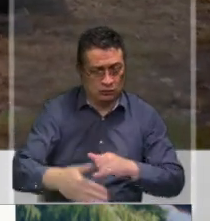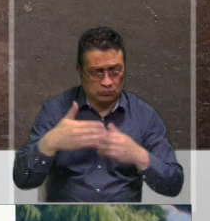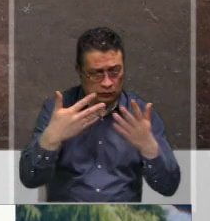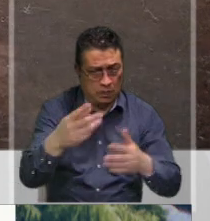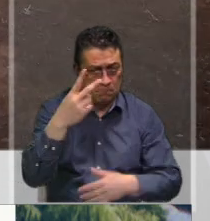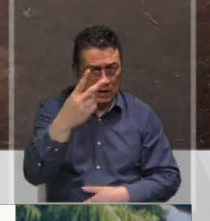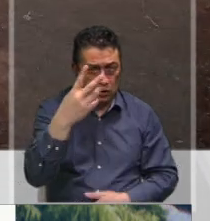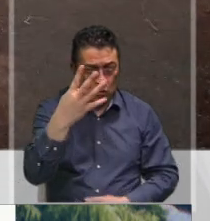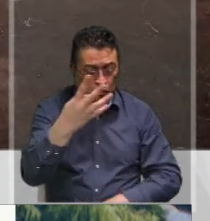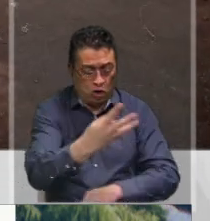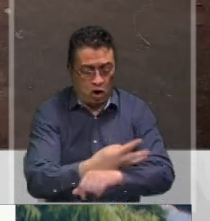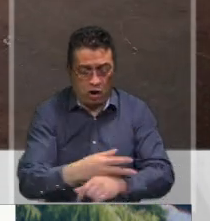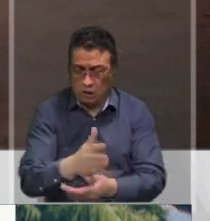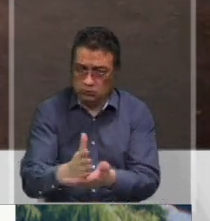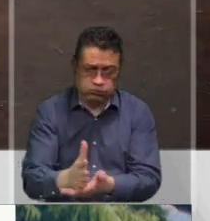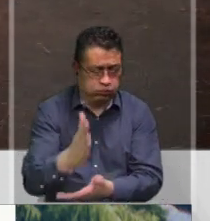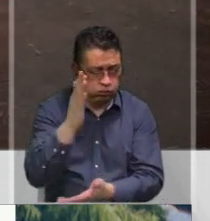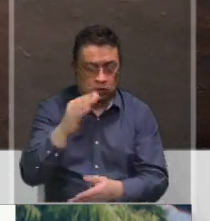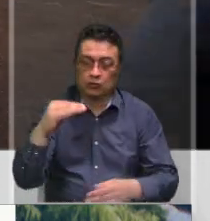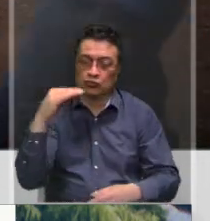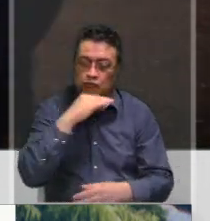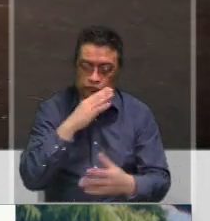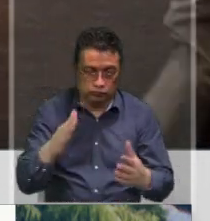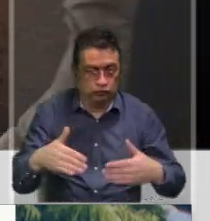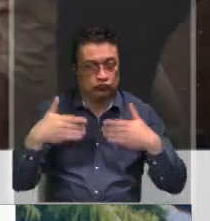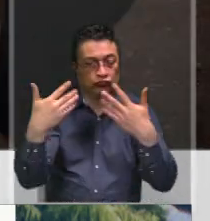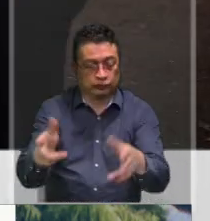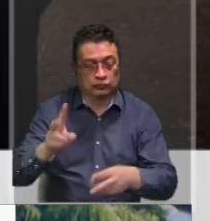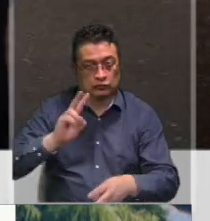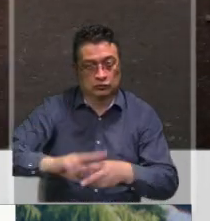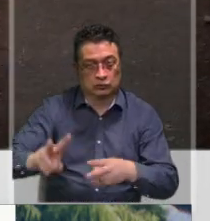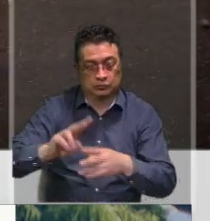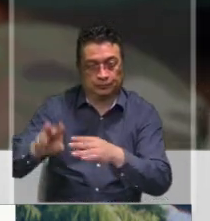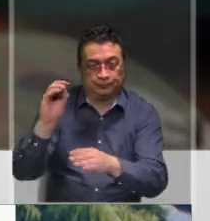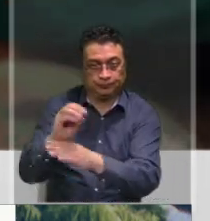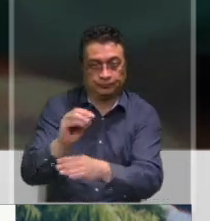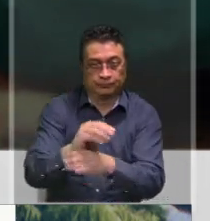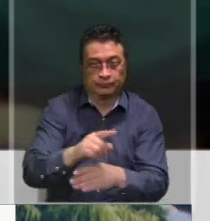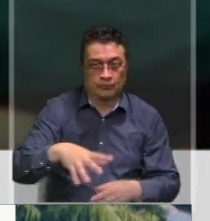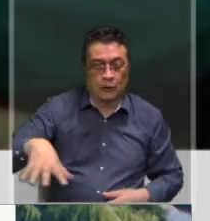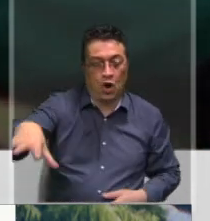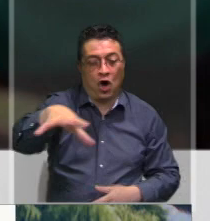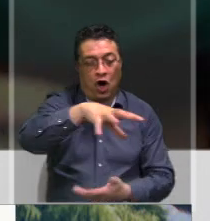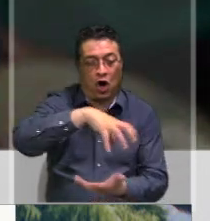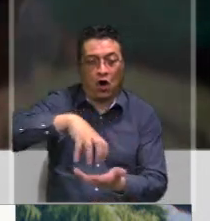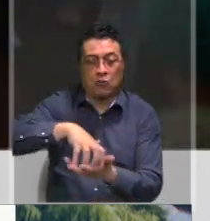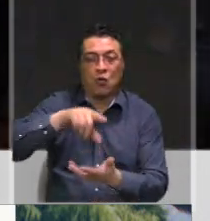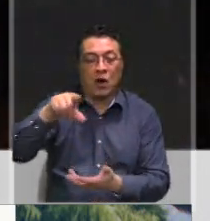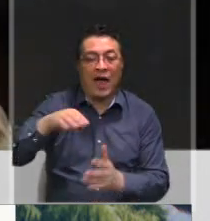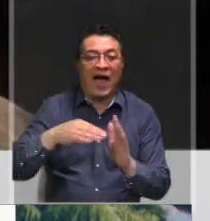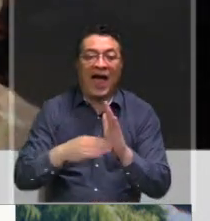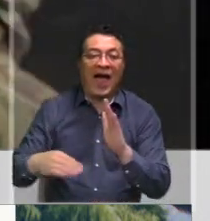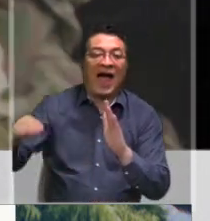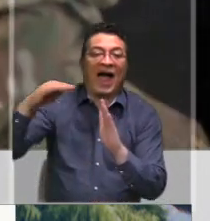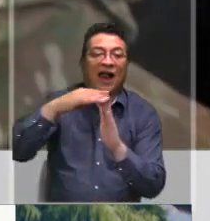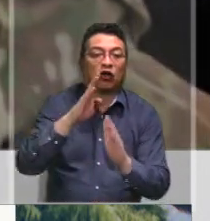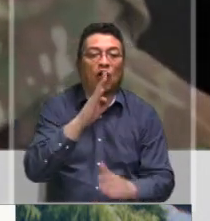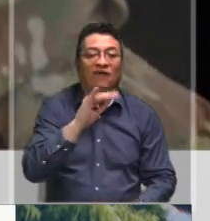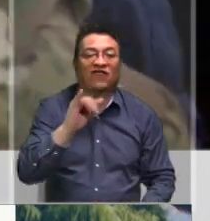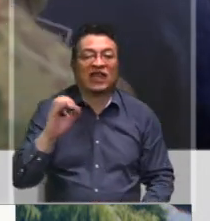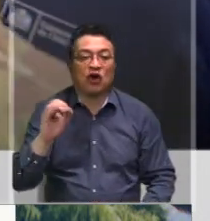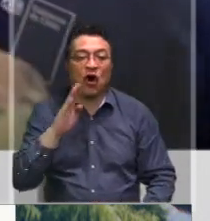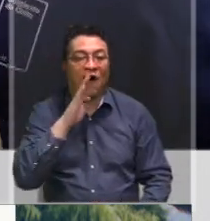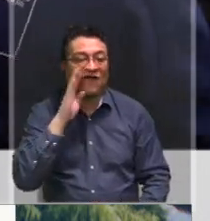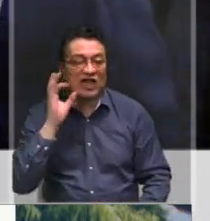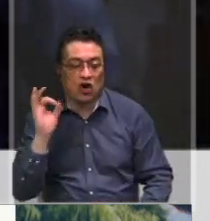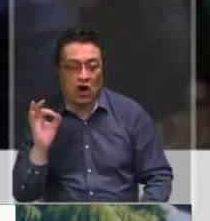dos servicios pudieran ser reinstalados, restablecidos en toda la comuna de Alto Biobío. ¿Cuál es la situación